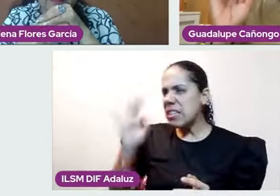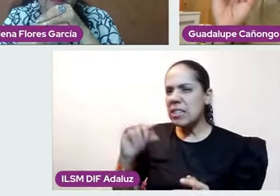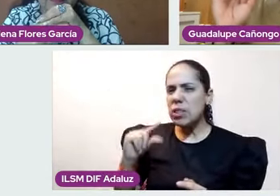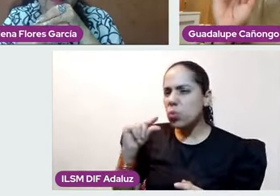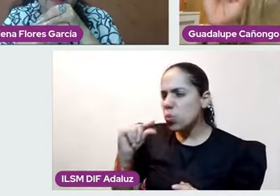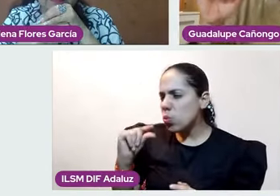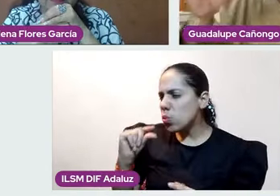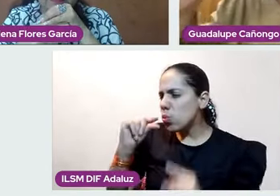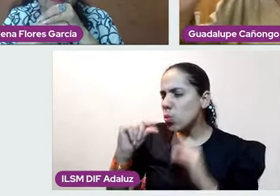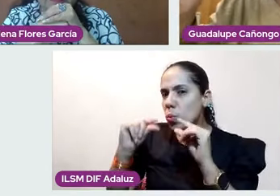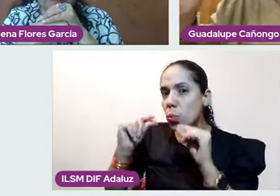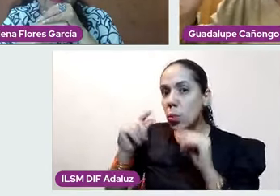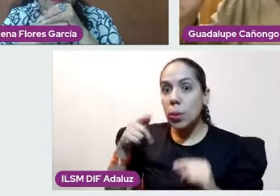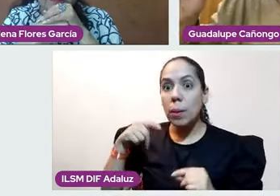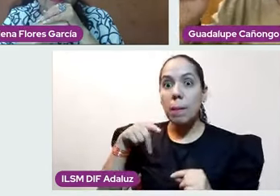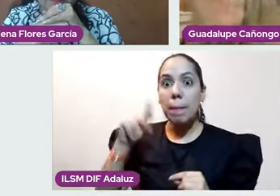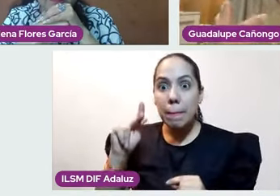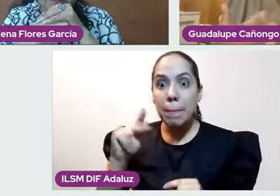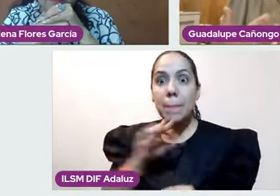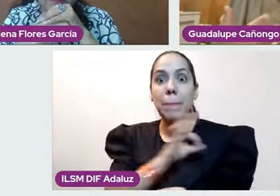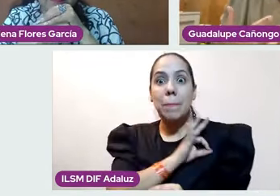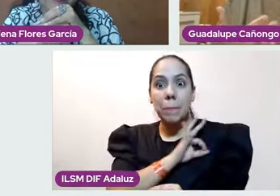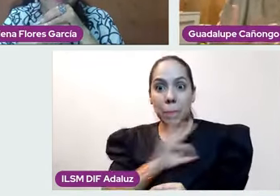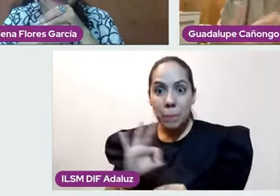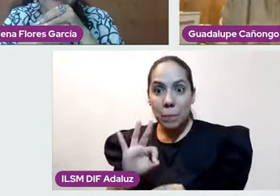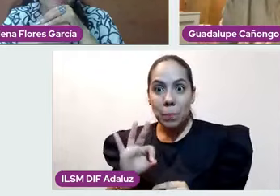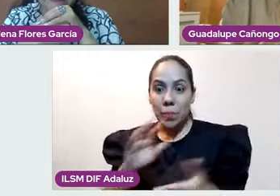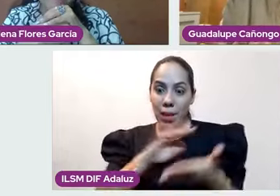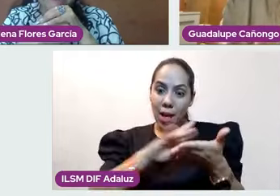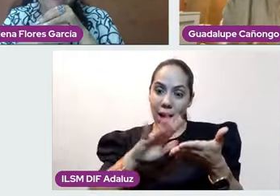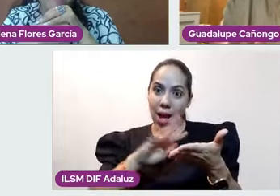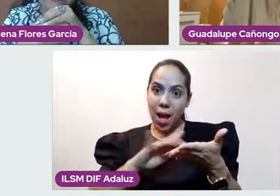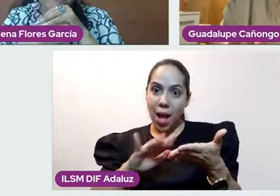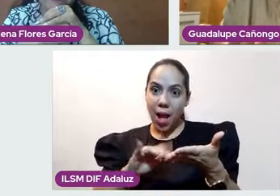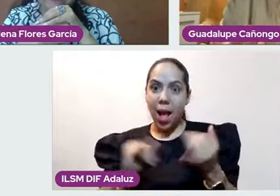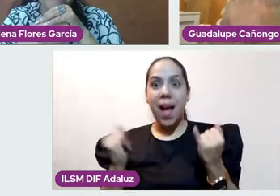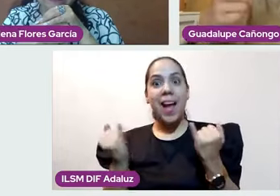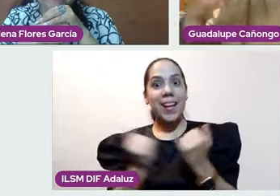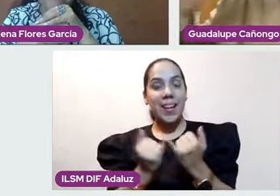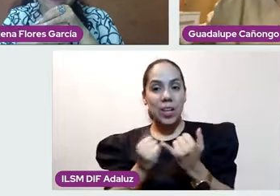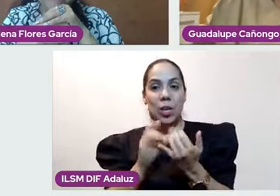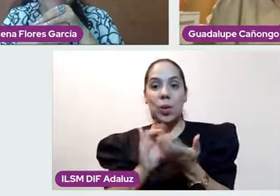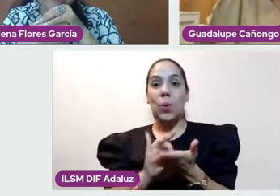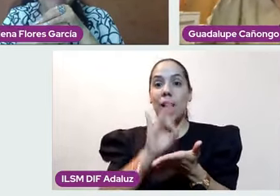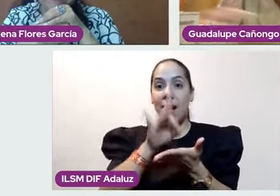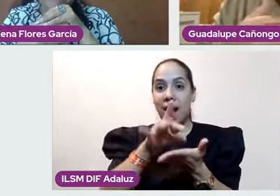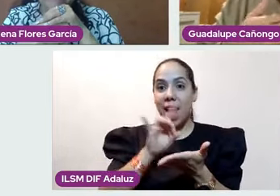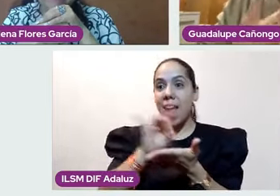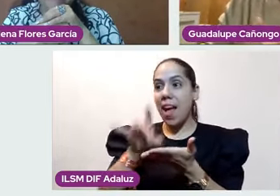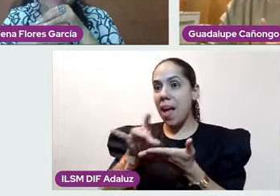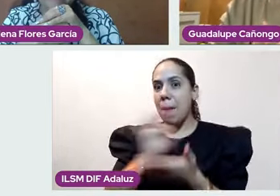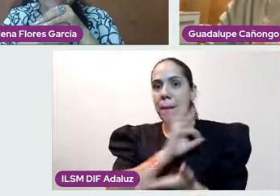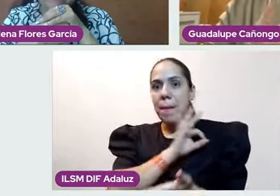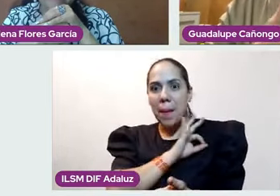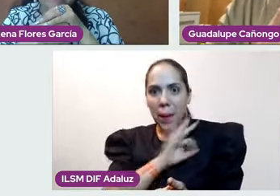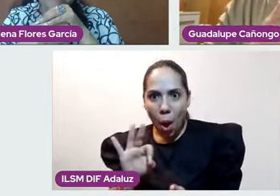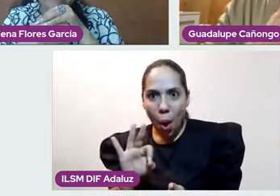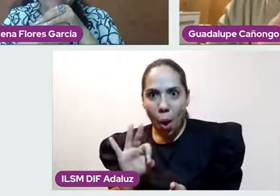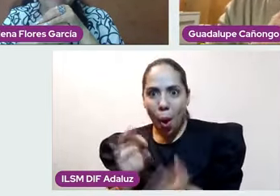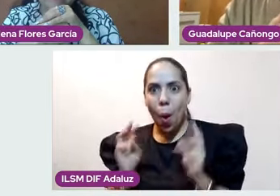un mensaje y pude mandarlo y me contestó pude mandar una foto, pude reenviar